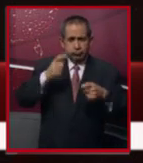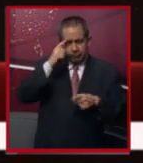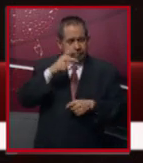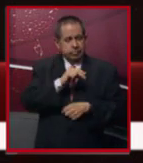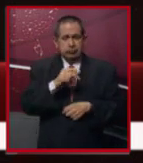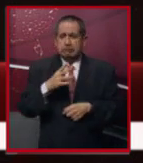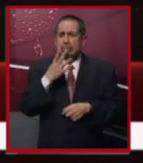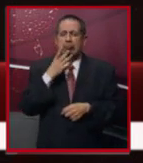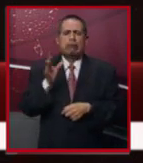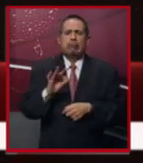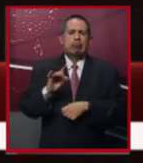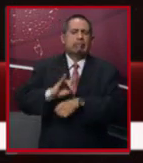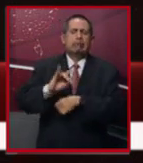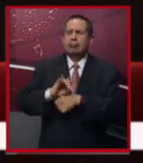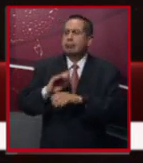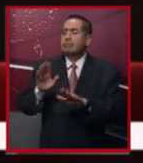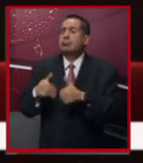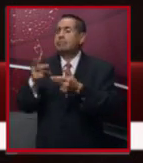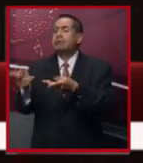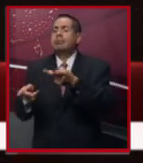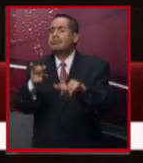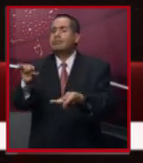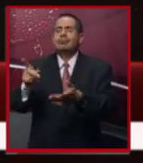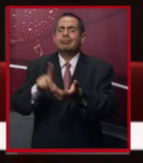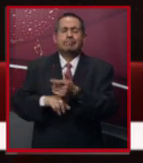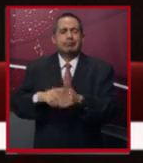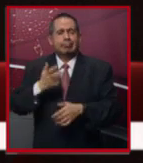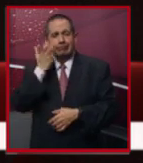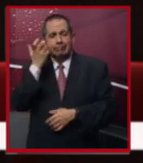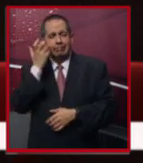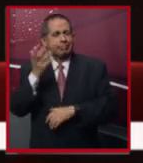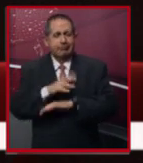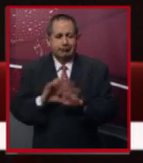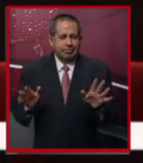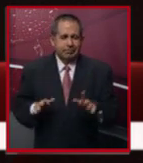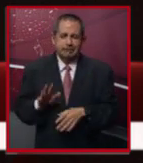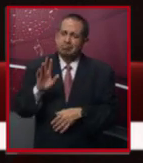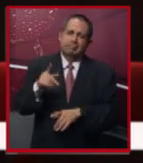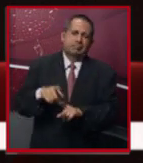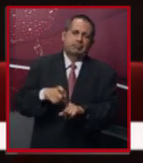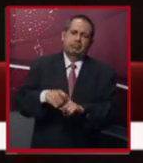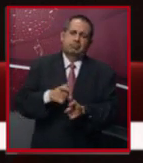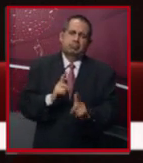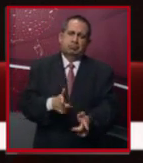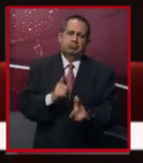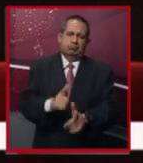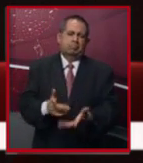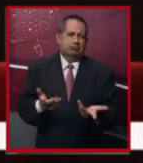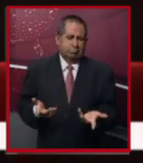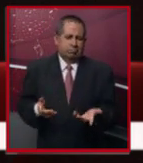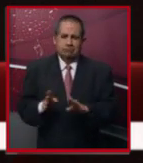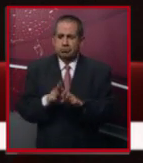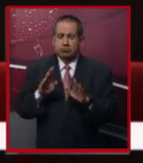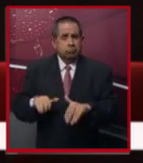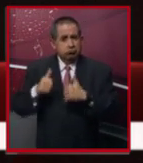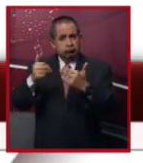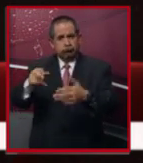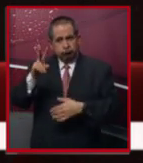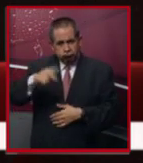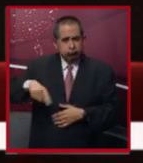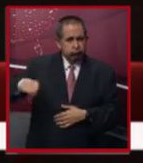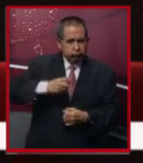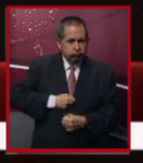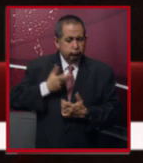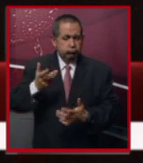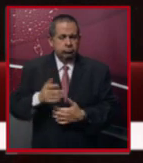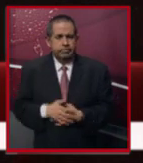consultas patito, yo diría consultas gansito, en que se hace una caricatura de lo que debe expresar la voluntad popular.